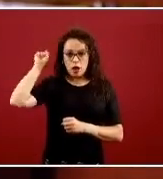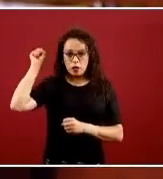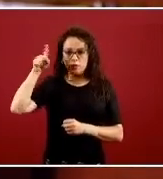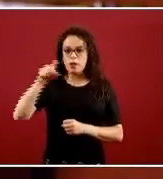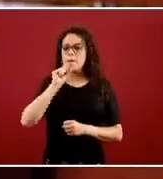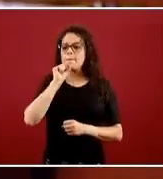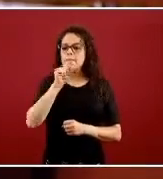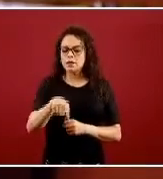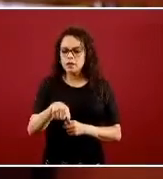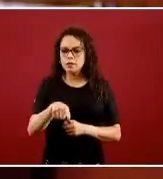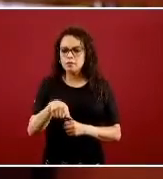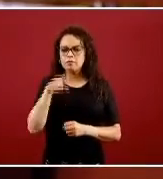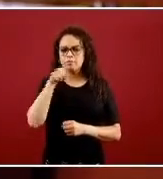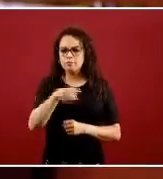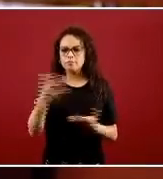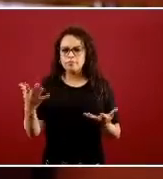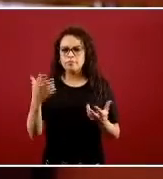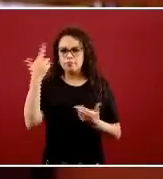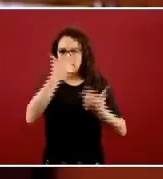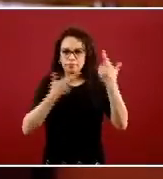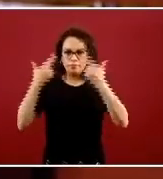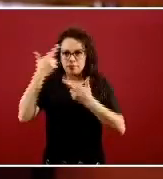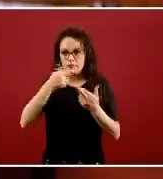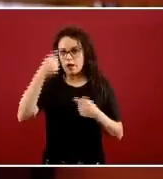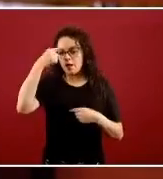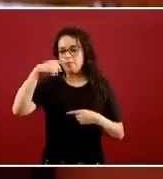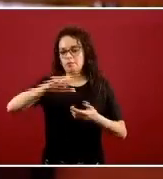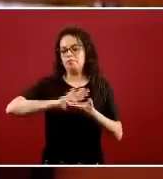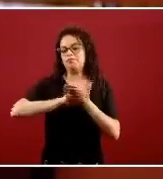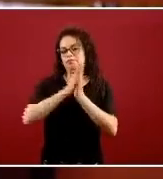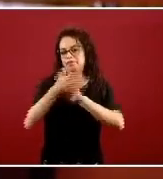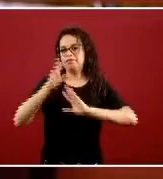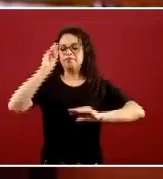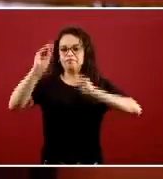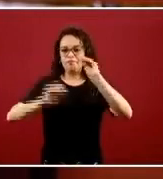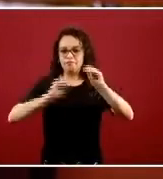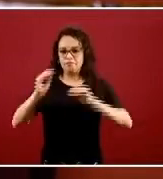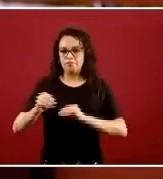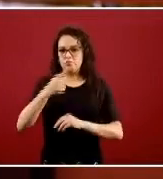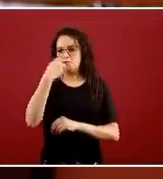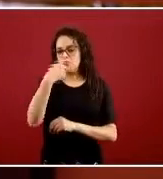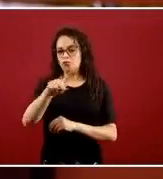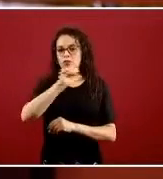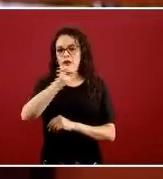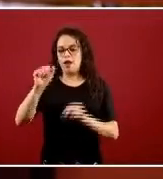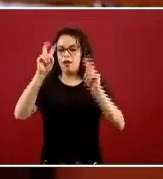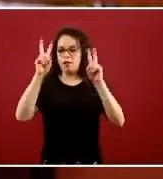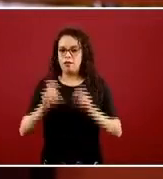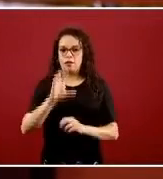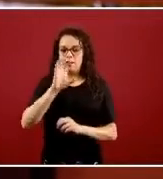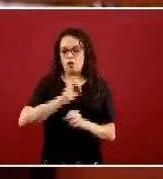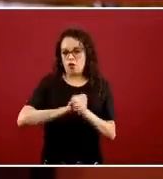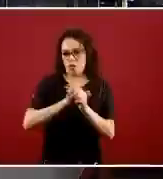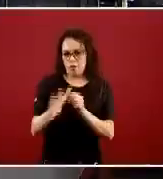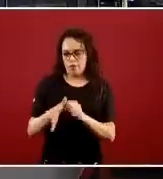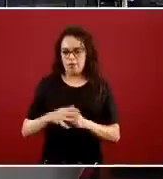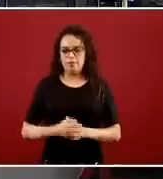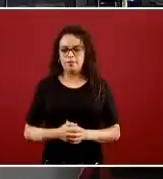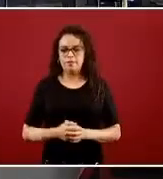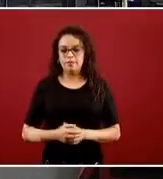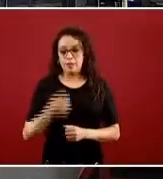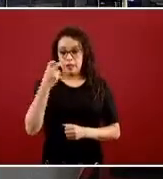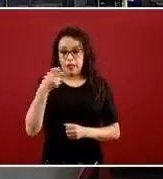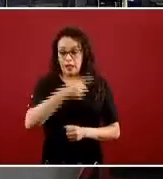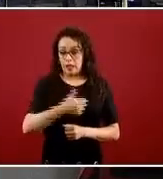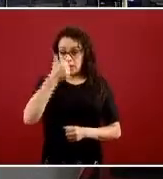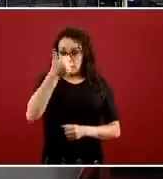estaba analizando que sea COVID. ¿Es cierto esto? ¿En cuánto tiempo estaría y si se sumaría a la red de 6 hospitales